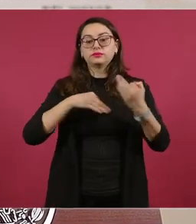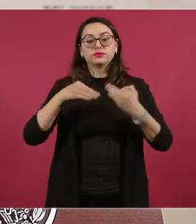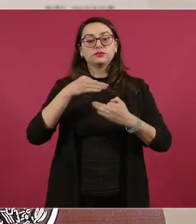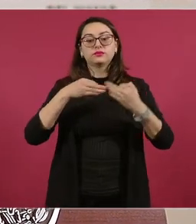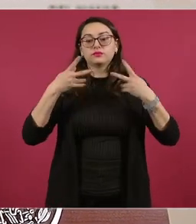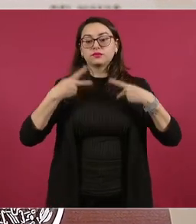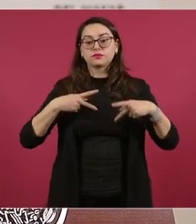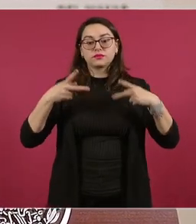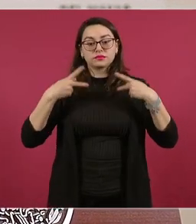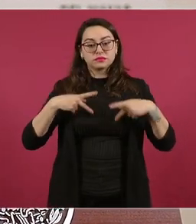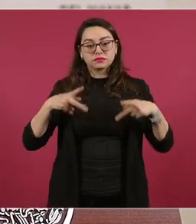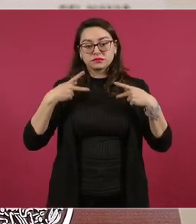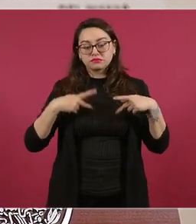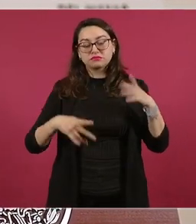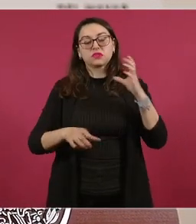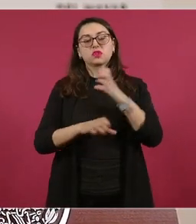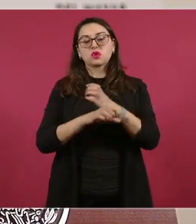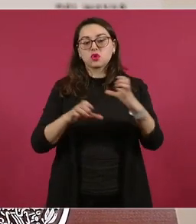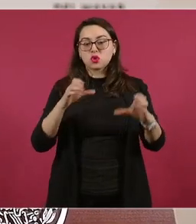envía